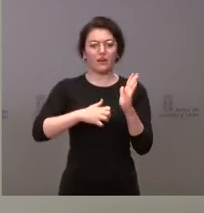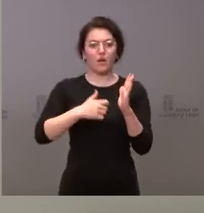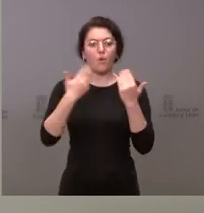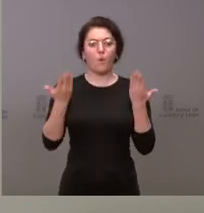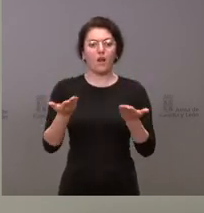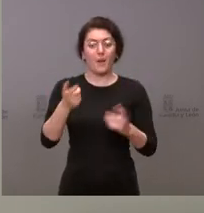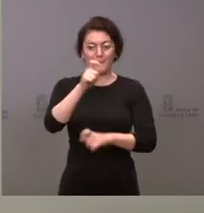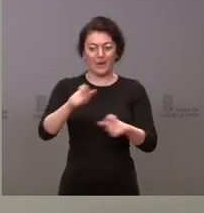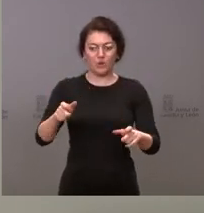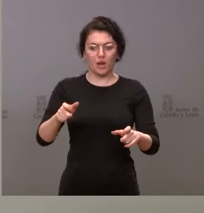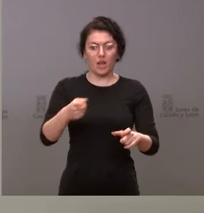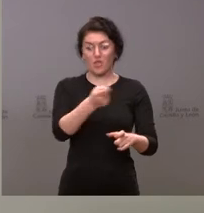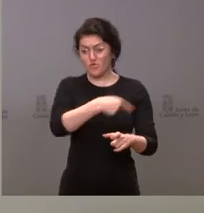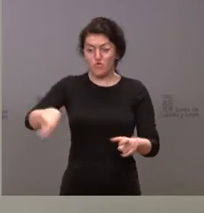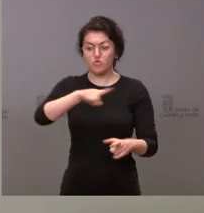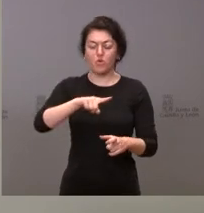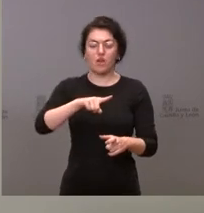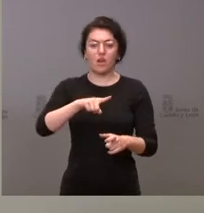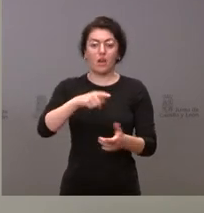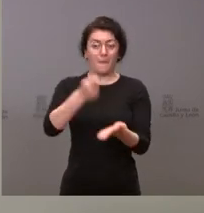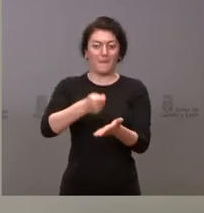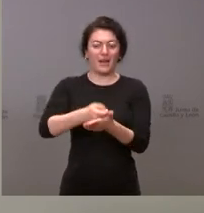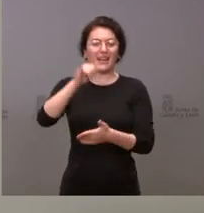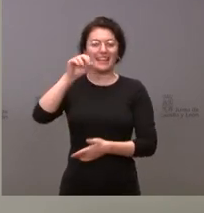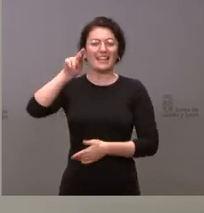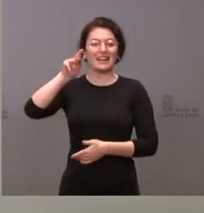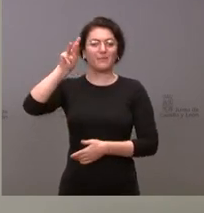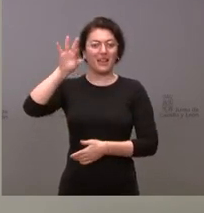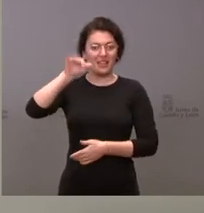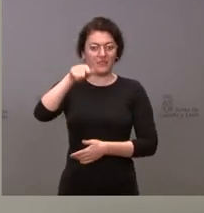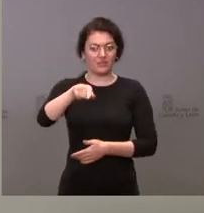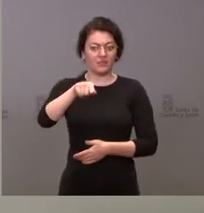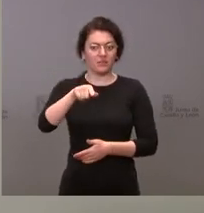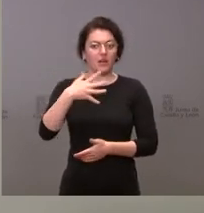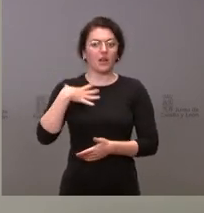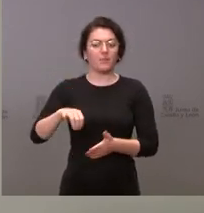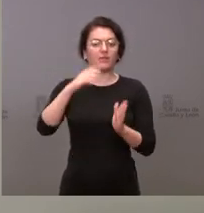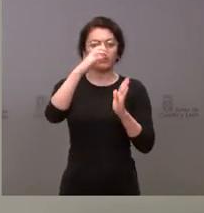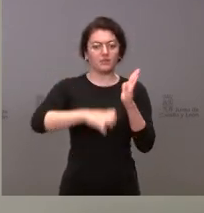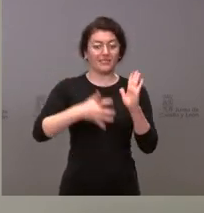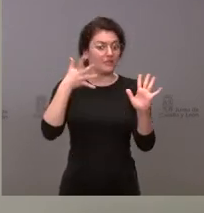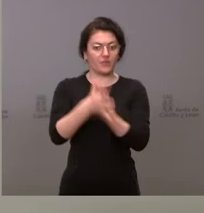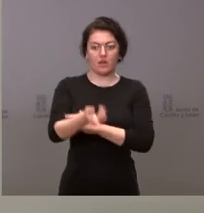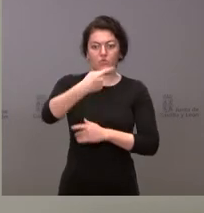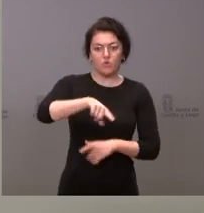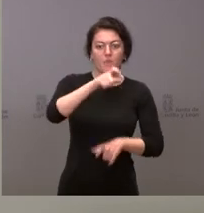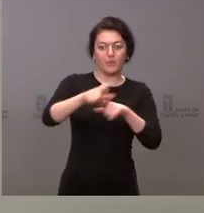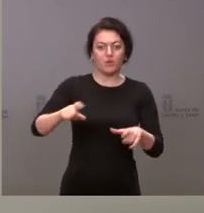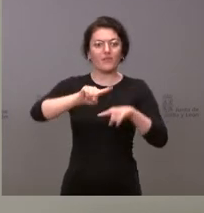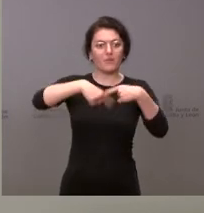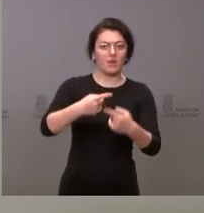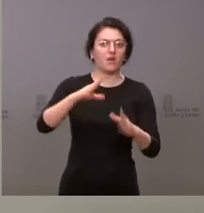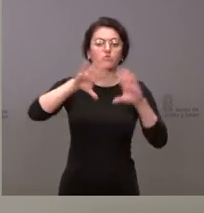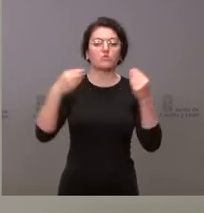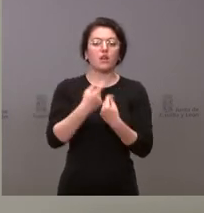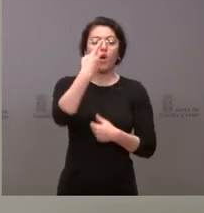contribuyentes de castilla y león' por irpf es decir a todas las personas a todas las familias a todos los contribuyentes en castilla y léon son un millón de personas